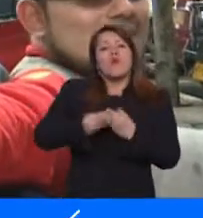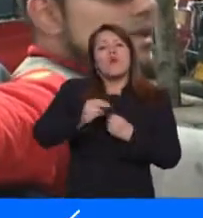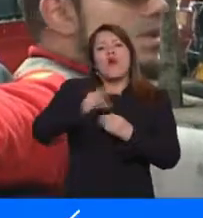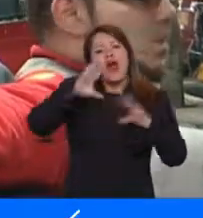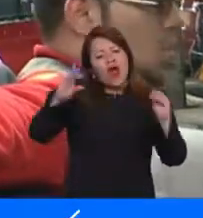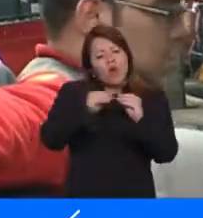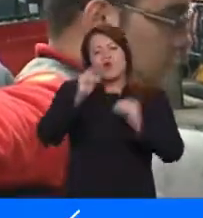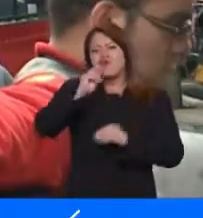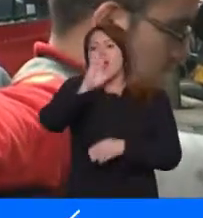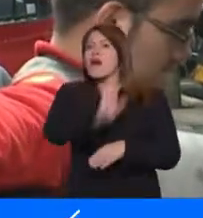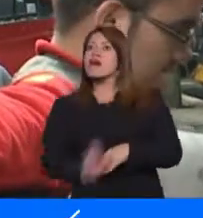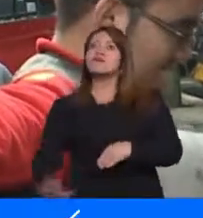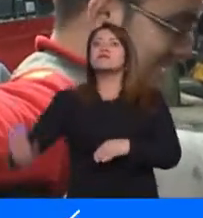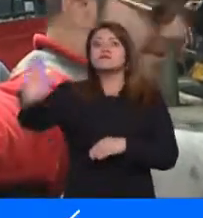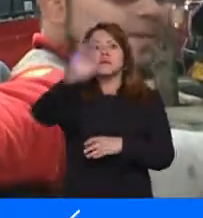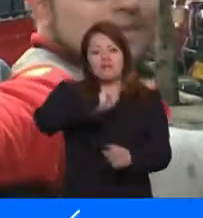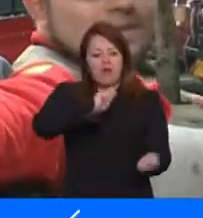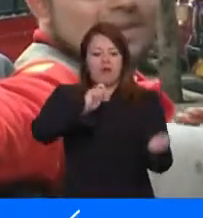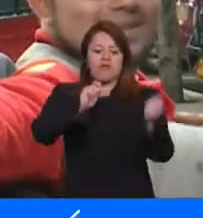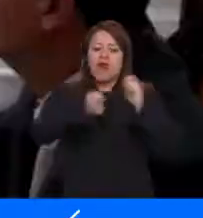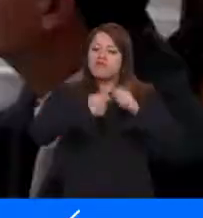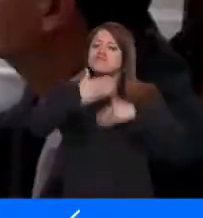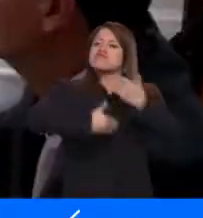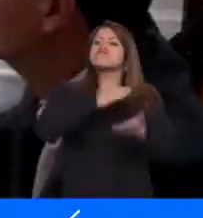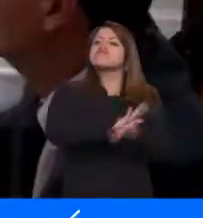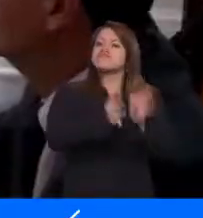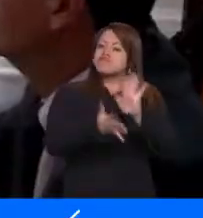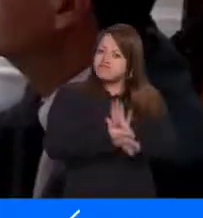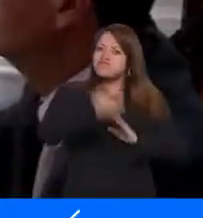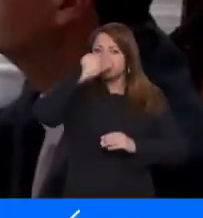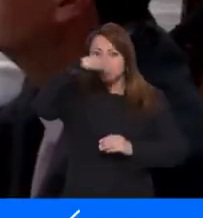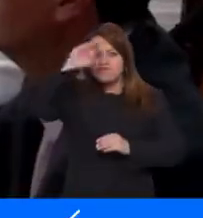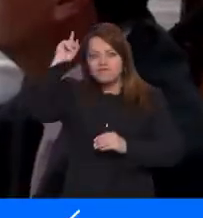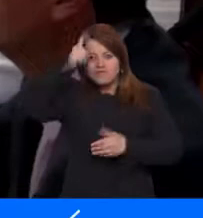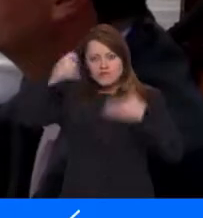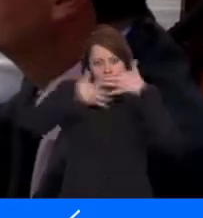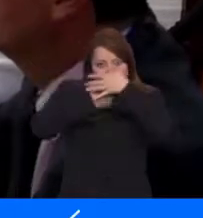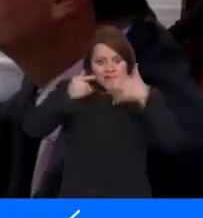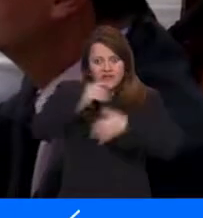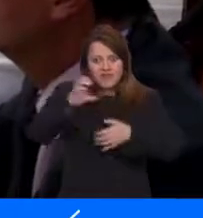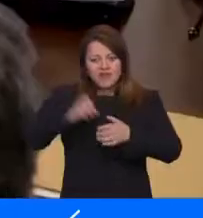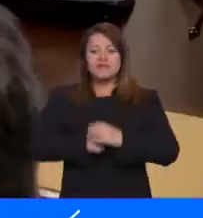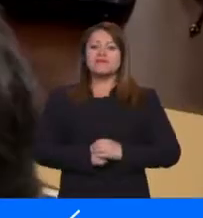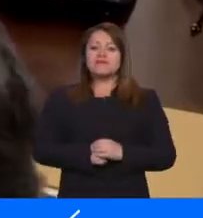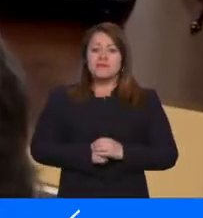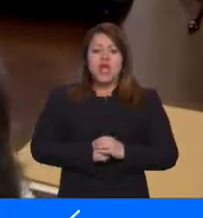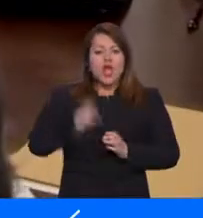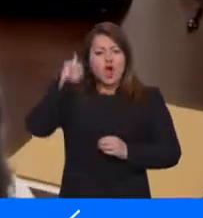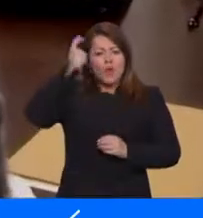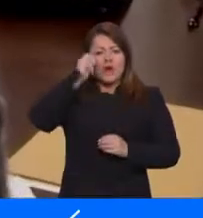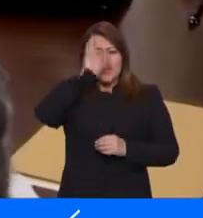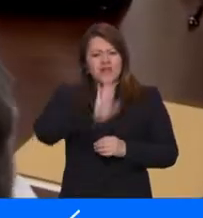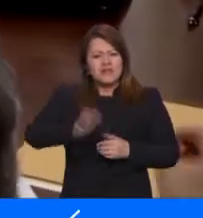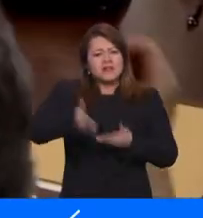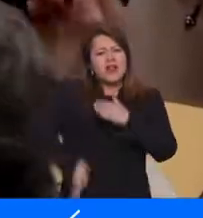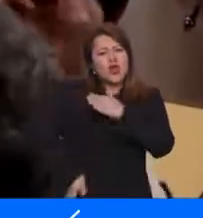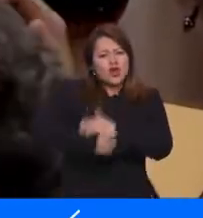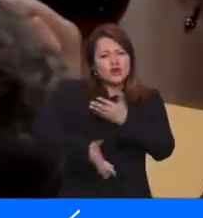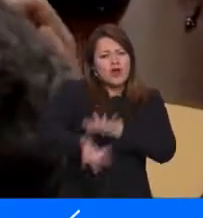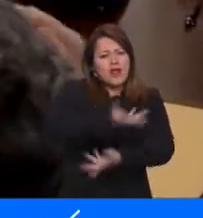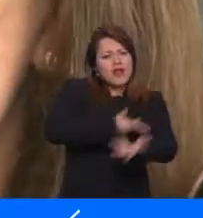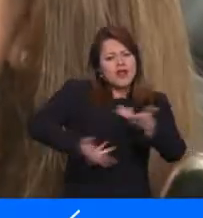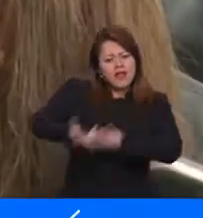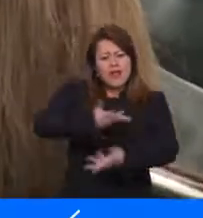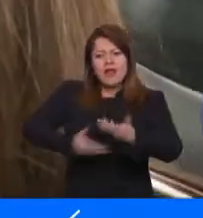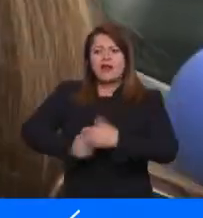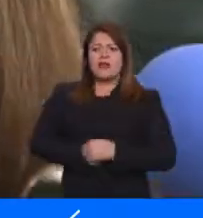nacional de reforma de los acuerdos de La Habana. Aseguraron que los diálogos con el gobierno nacional continúan sin plazos. A nosotros